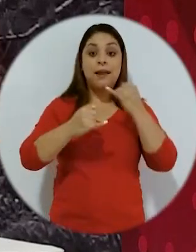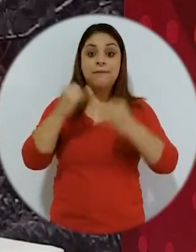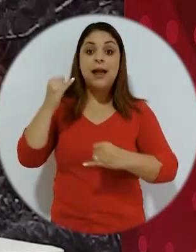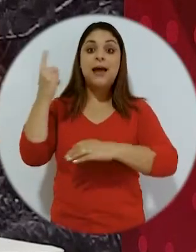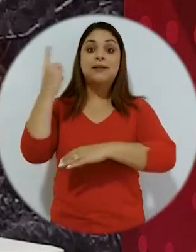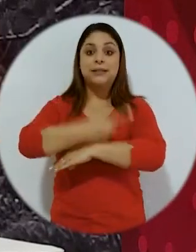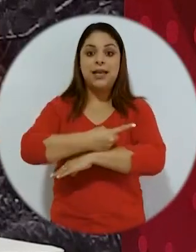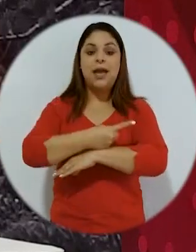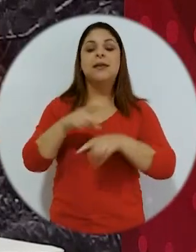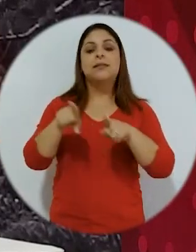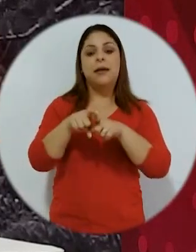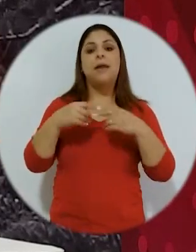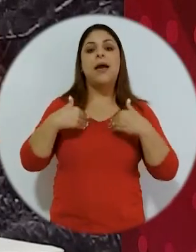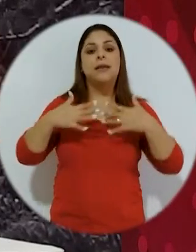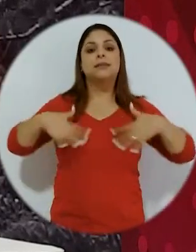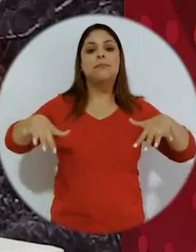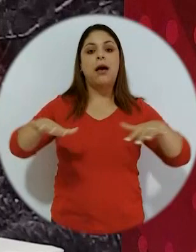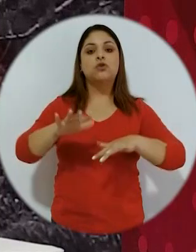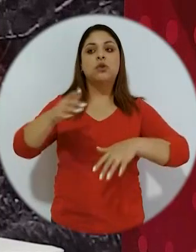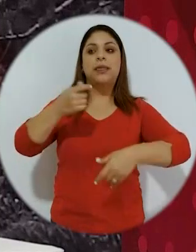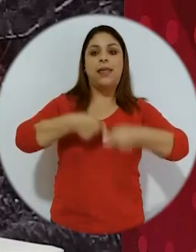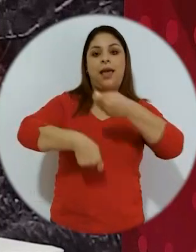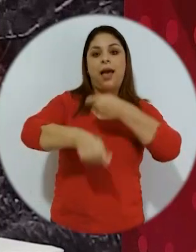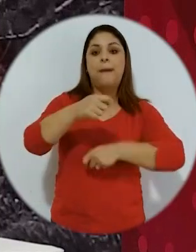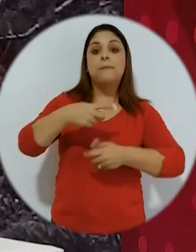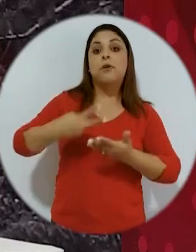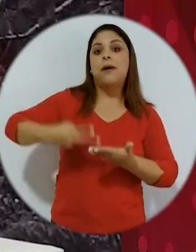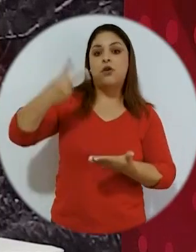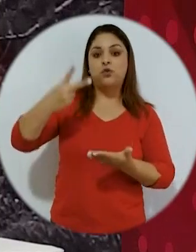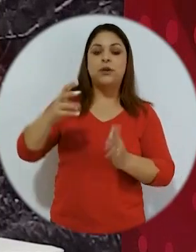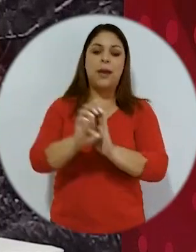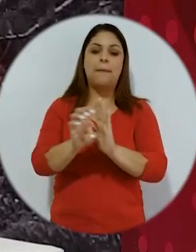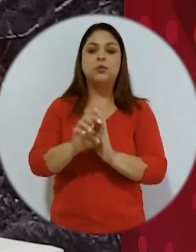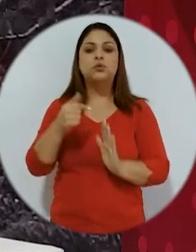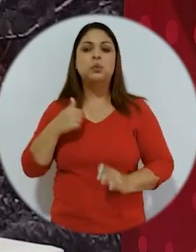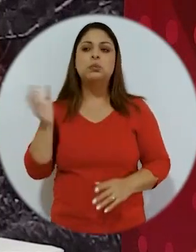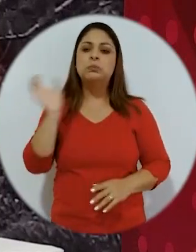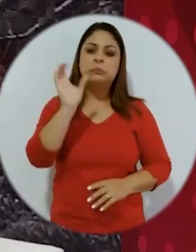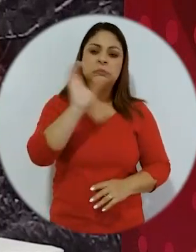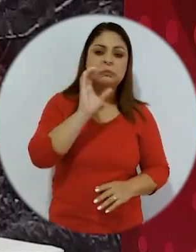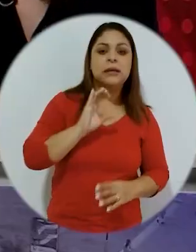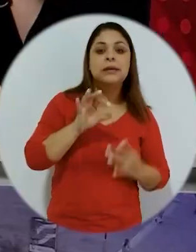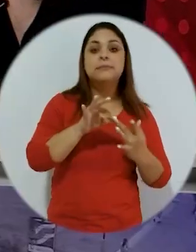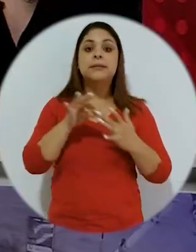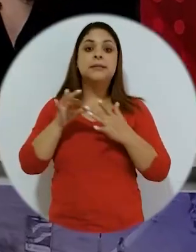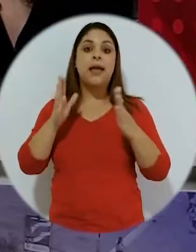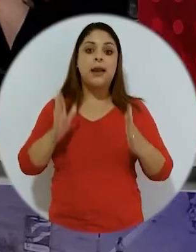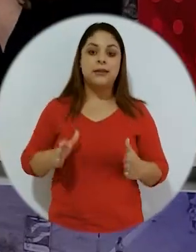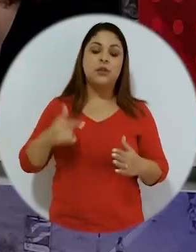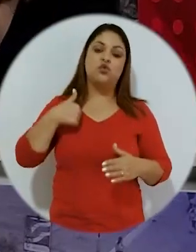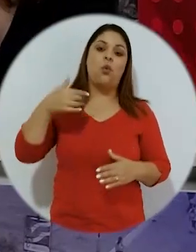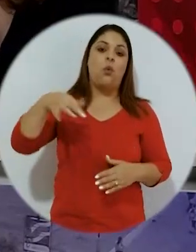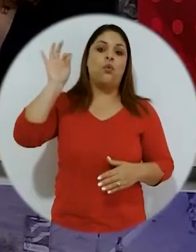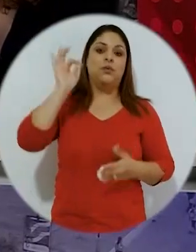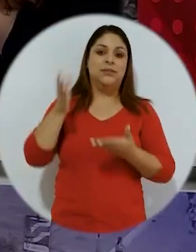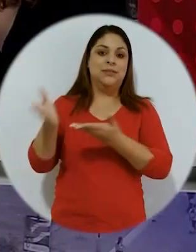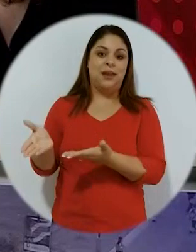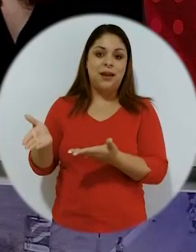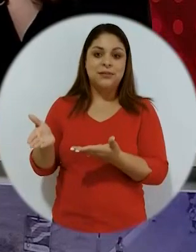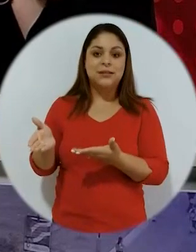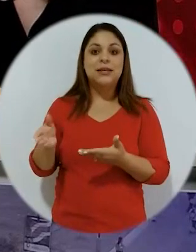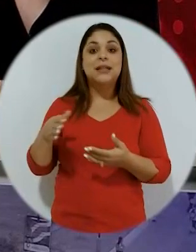conozcan, y al final del día también permite ser un espacio de intercambio muy valioso, porque si yo estoy en busca de especialistas los voy a